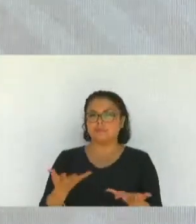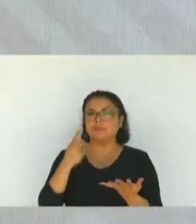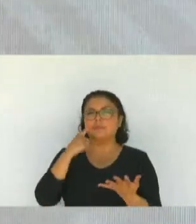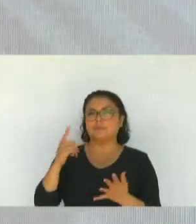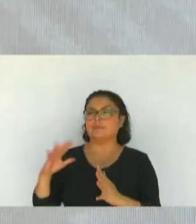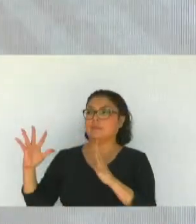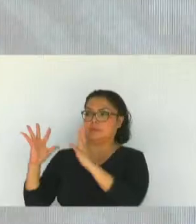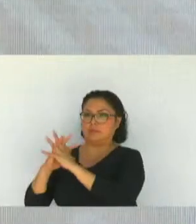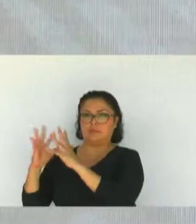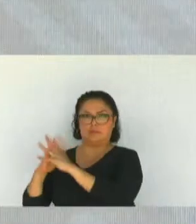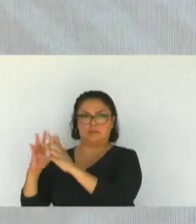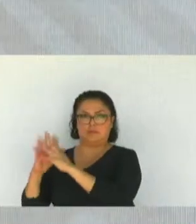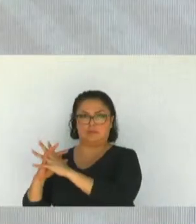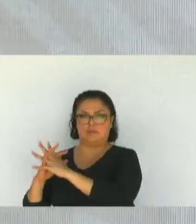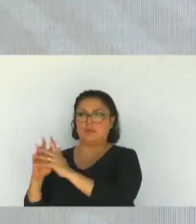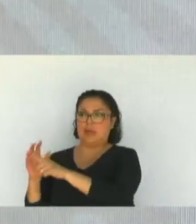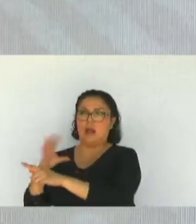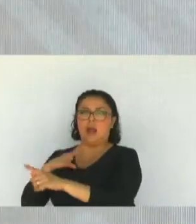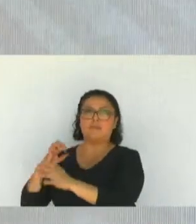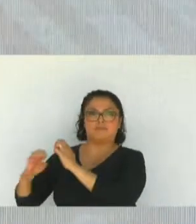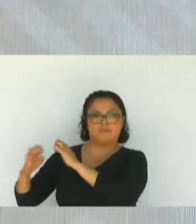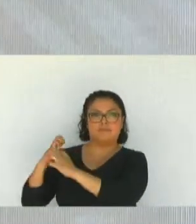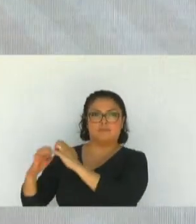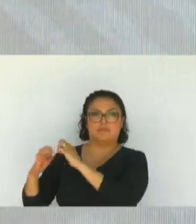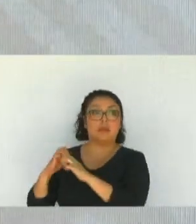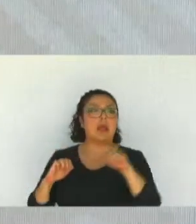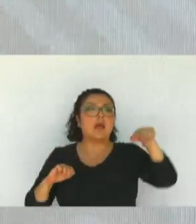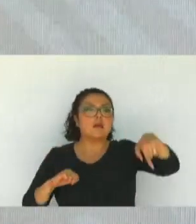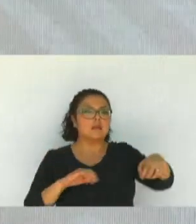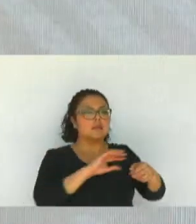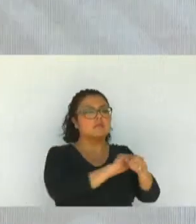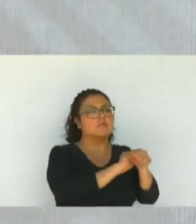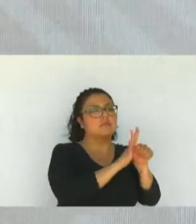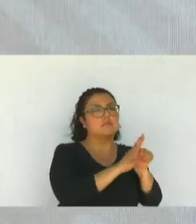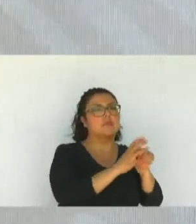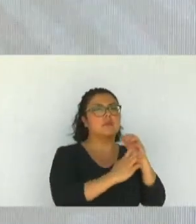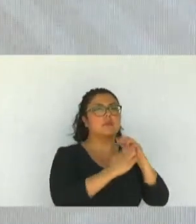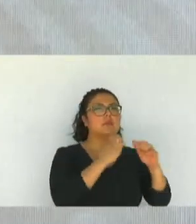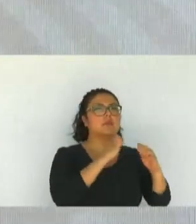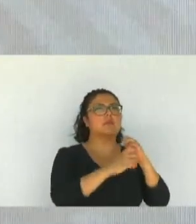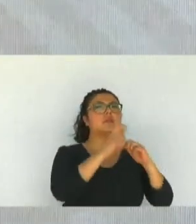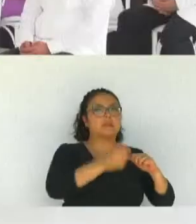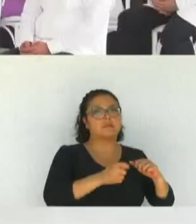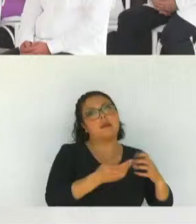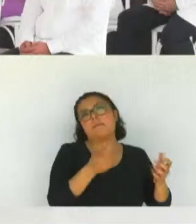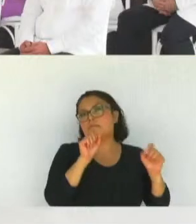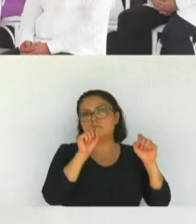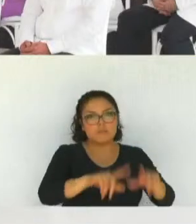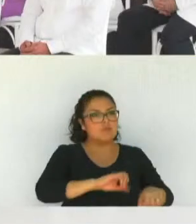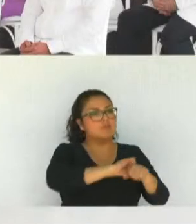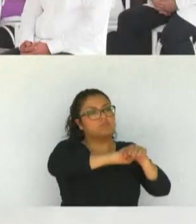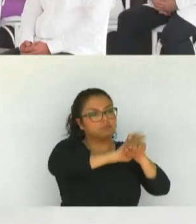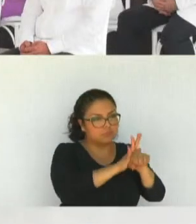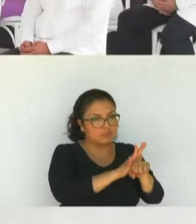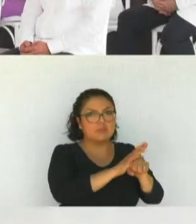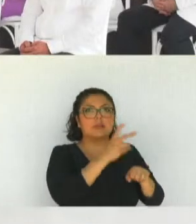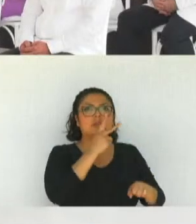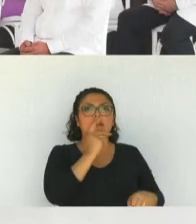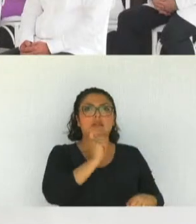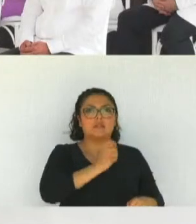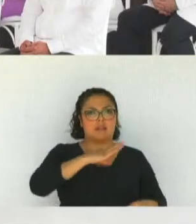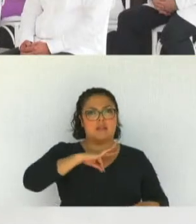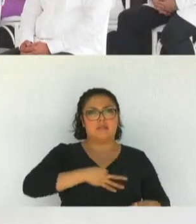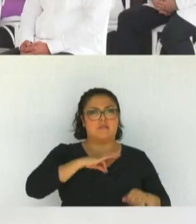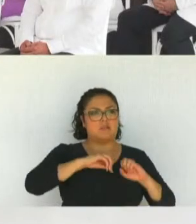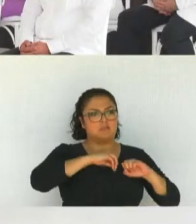común, el COVID, contra el virus en general, pero lograr la paz no significa que se erradique el virus, significa